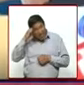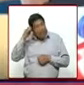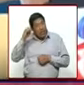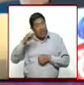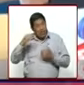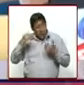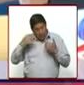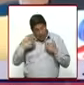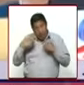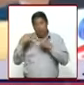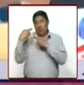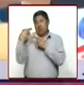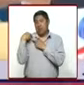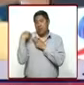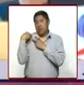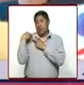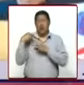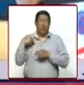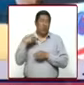otras facultades. Es que